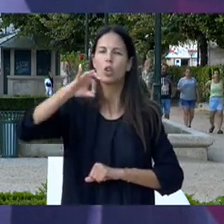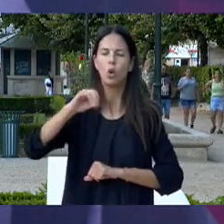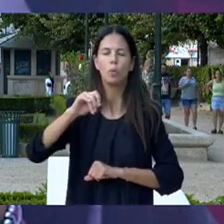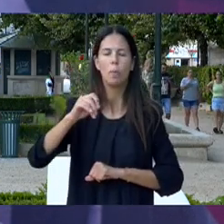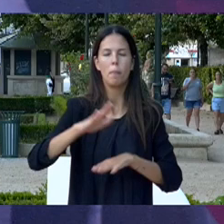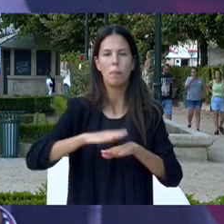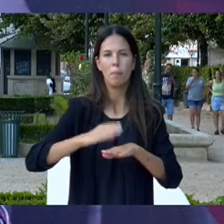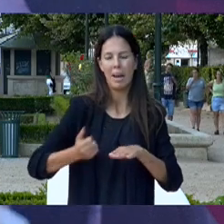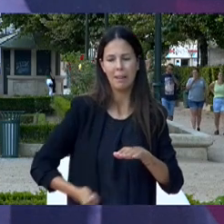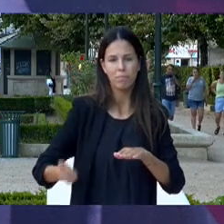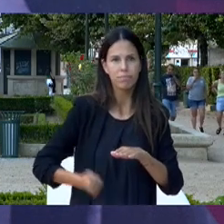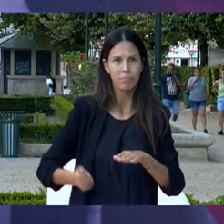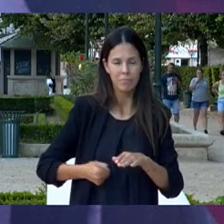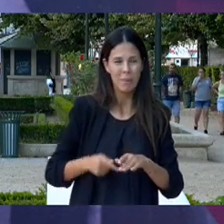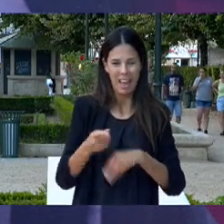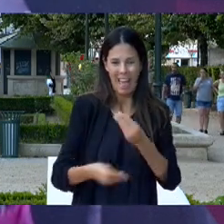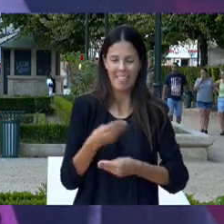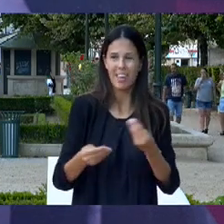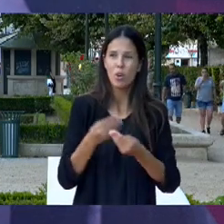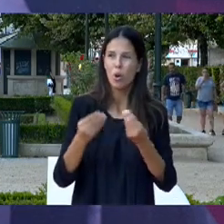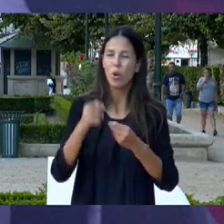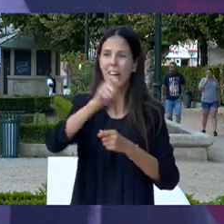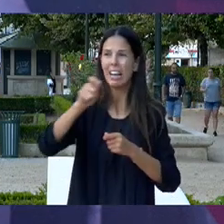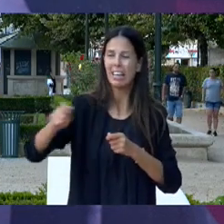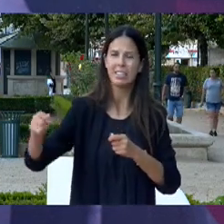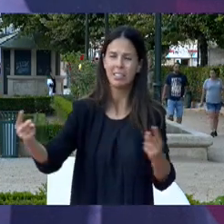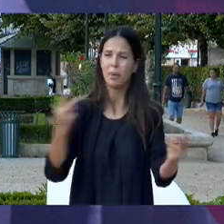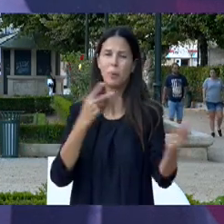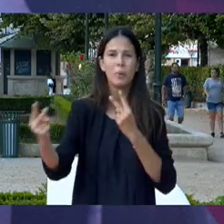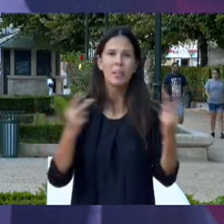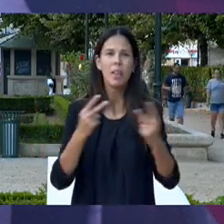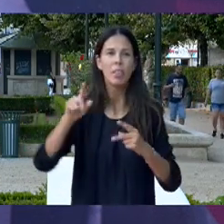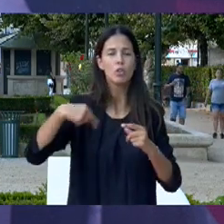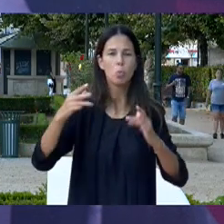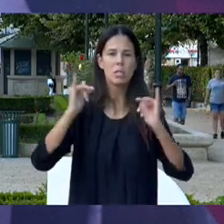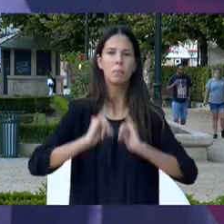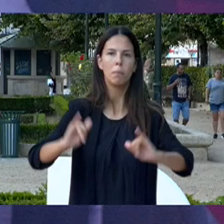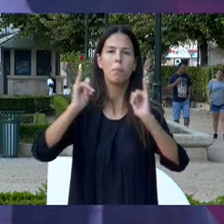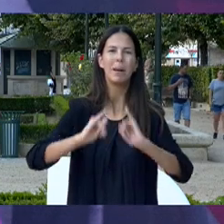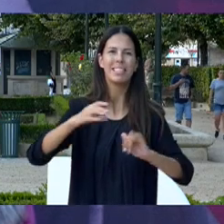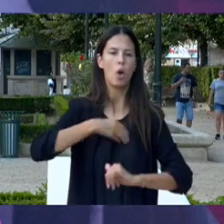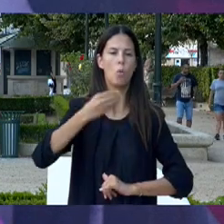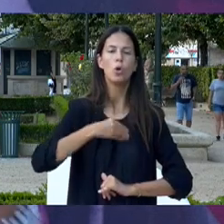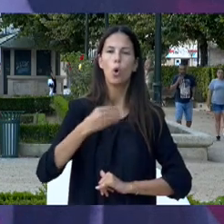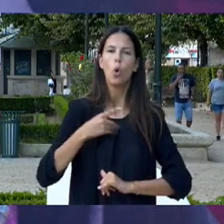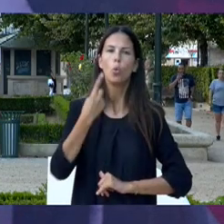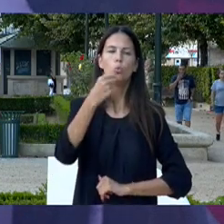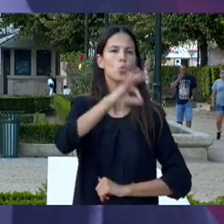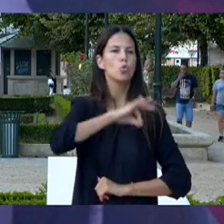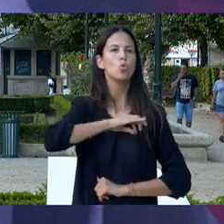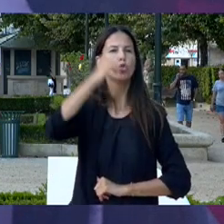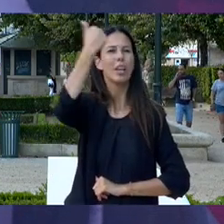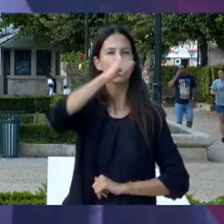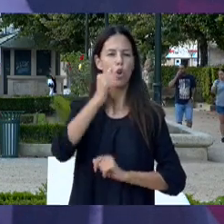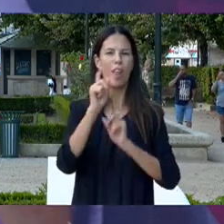para que fixera as súas necesidades en público. Entón, con ese laxante, logo iban paseando a por Boiro adiante con un señor diante tocando